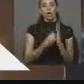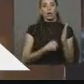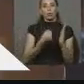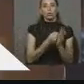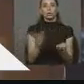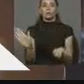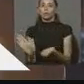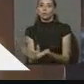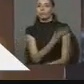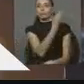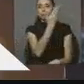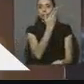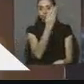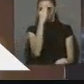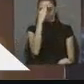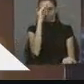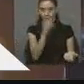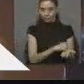desplazarla.